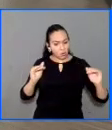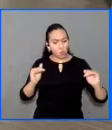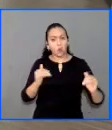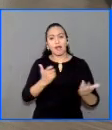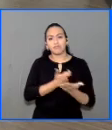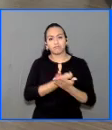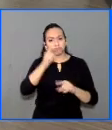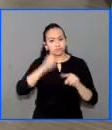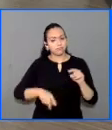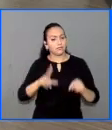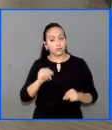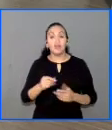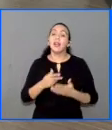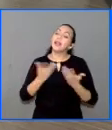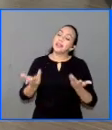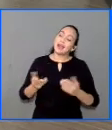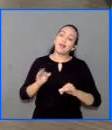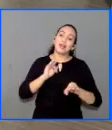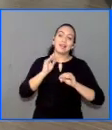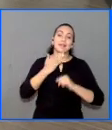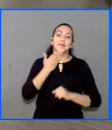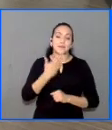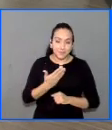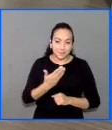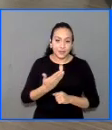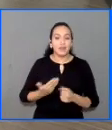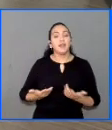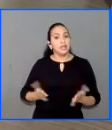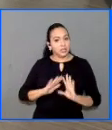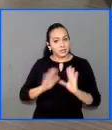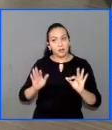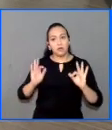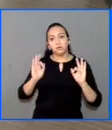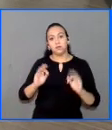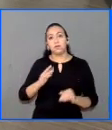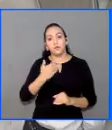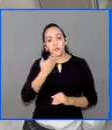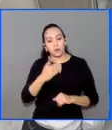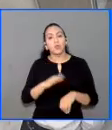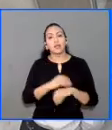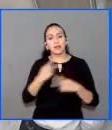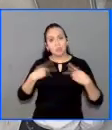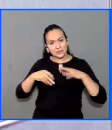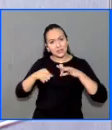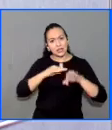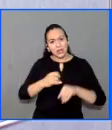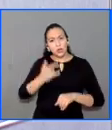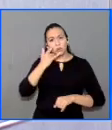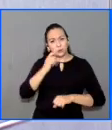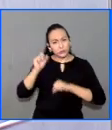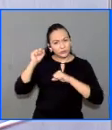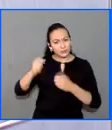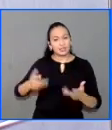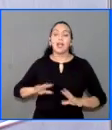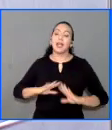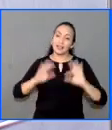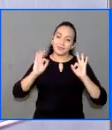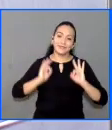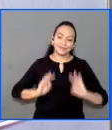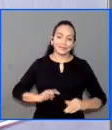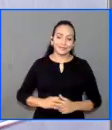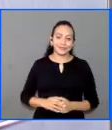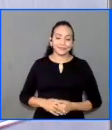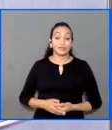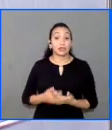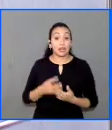trato diferenciado no justificado que se dio a los trabajadores de dicha institución. Agregan que esto es resultado